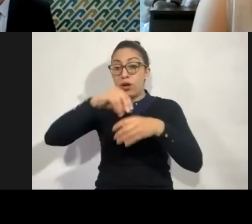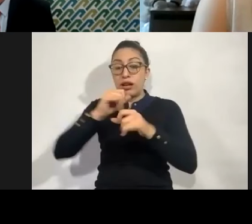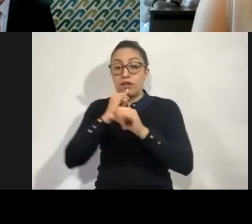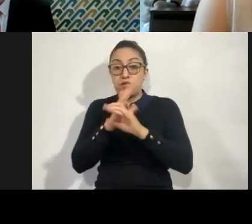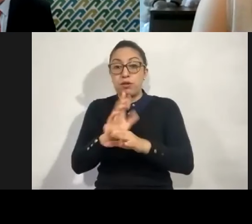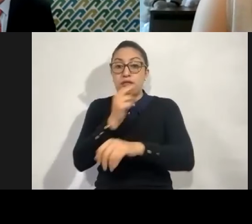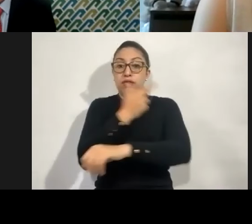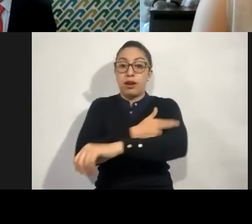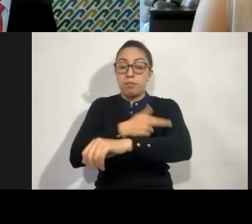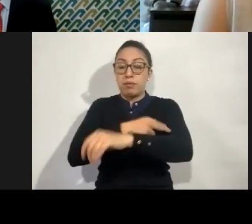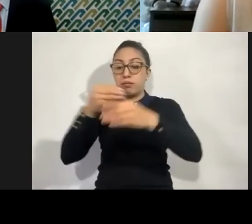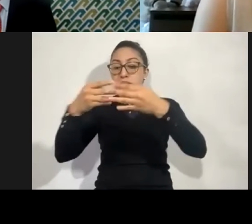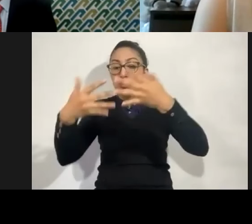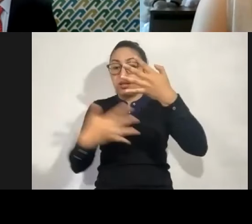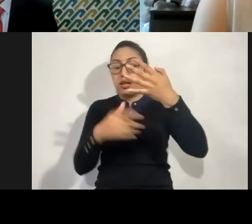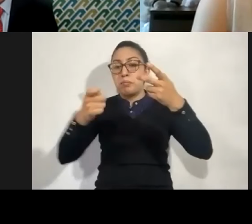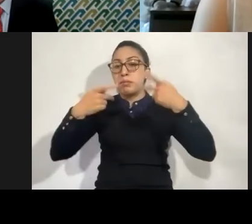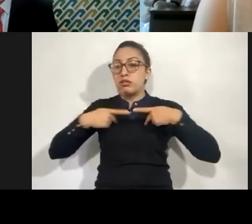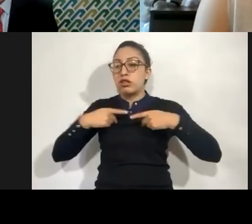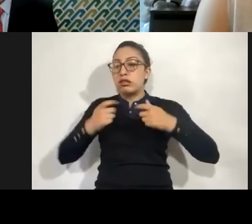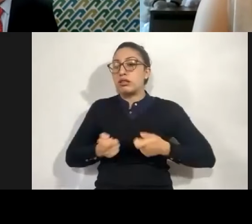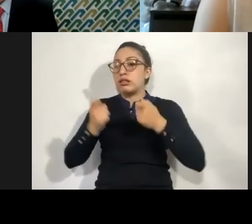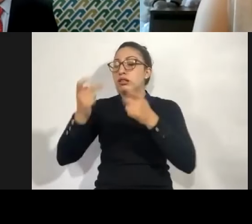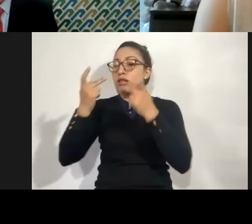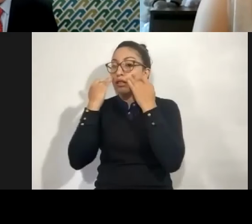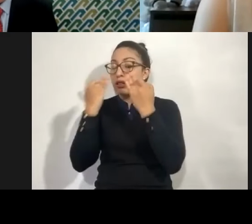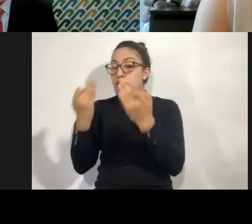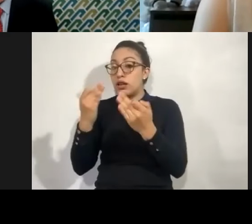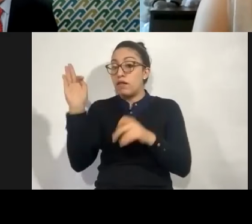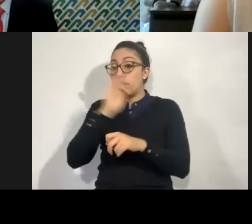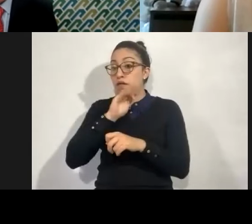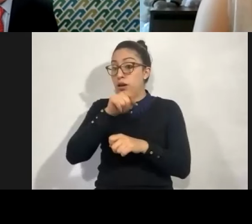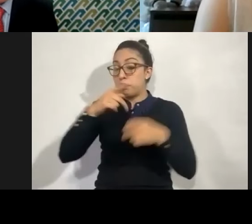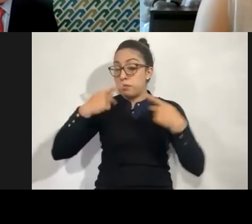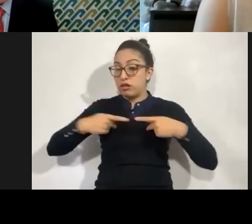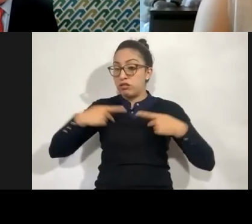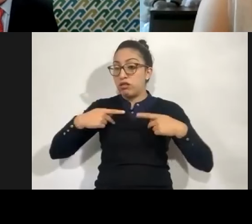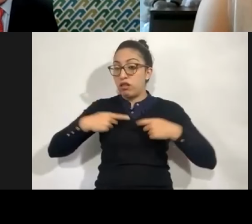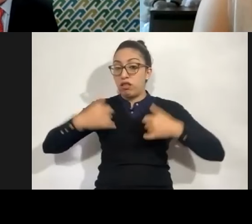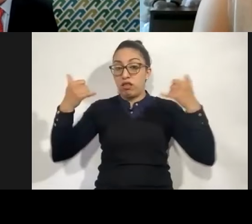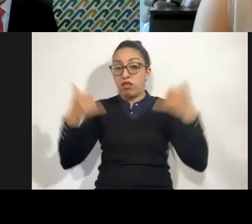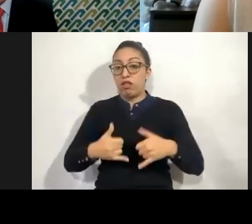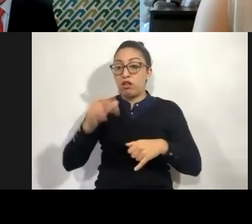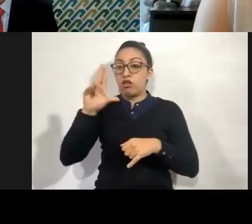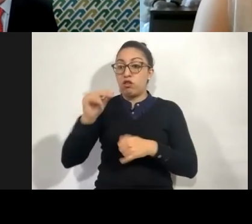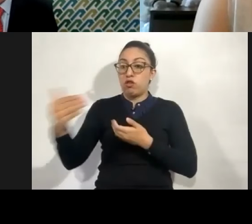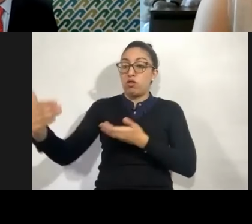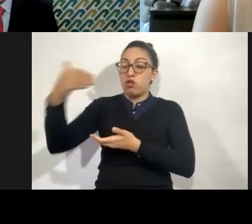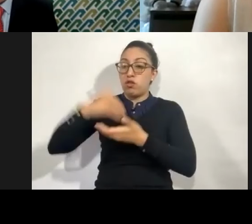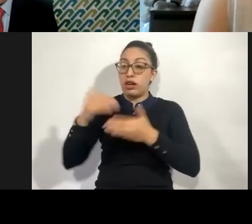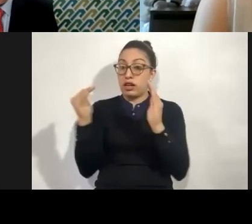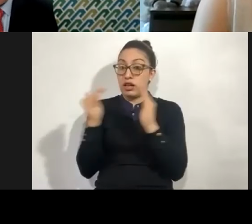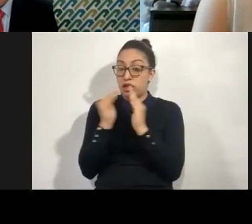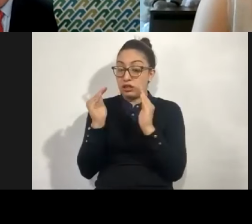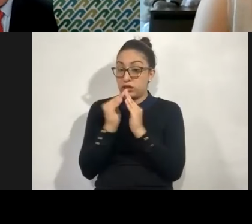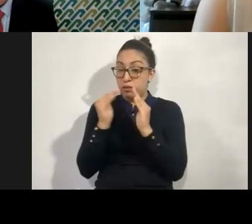los contribuyentes. Si los contribuyentes se oponen a la práctica de la visita domiciliaria, por un lado,